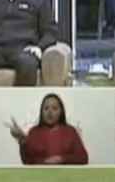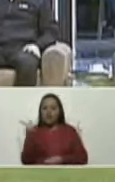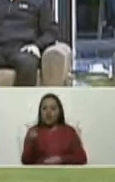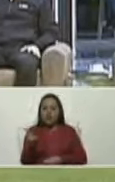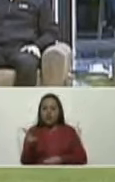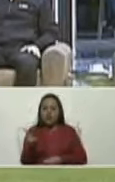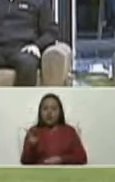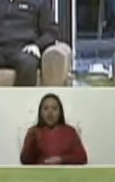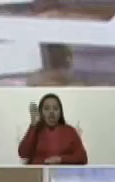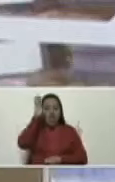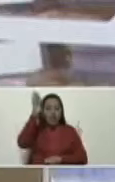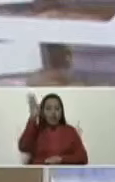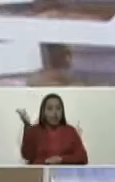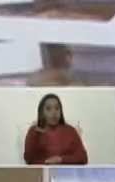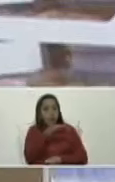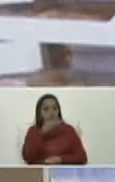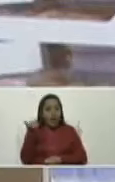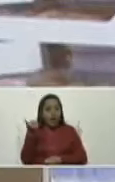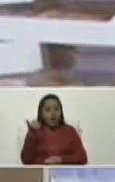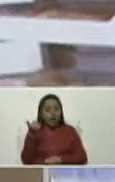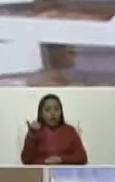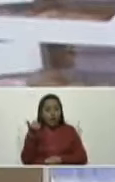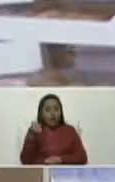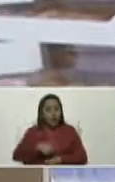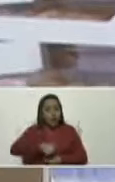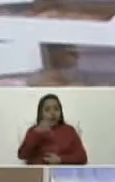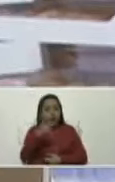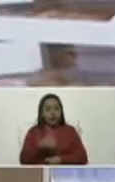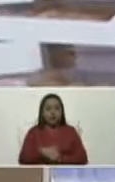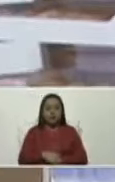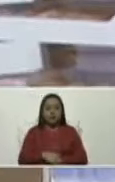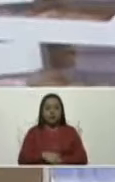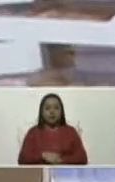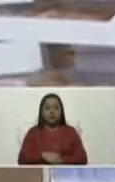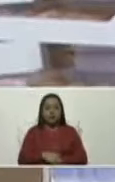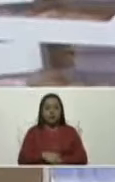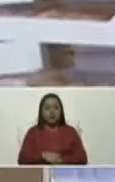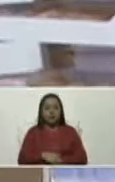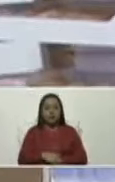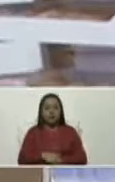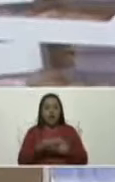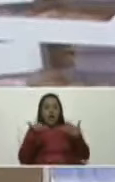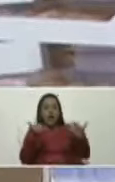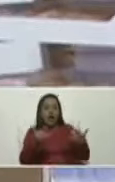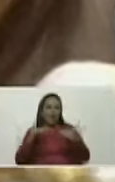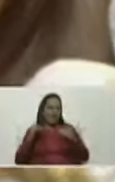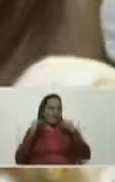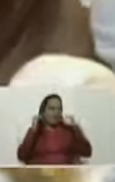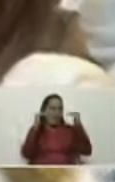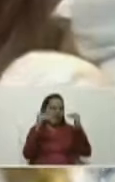que viene es mayor, es mejor. Lo que estamos es en alta.